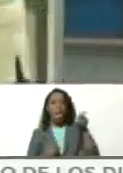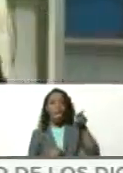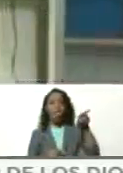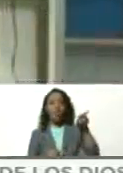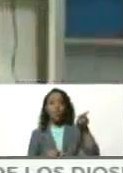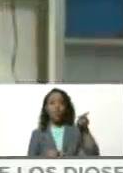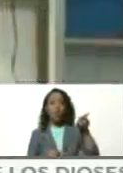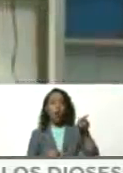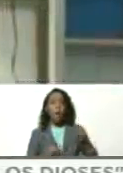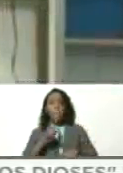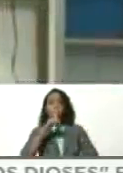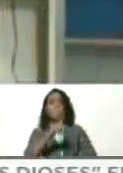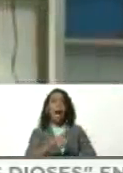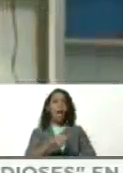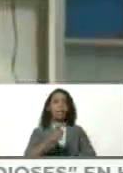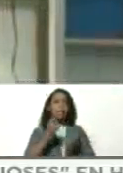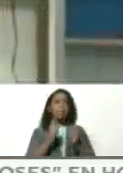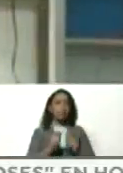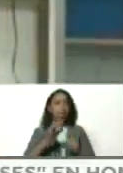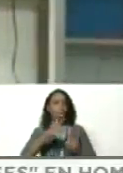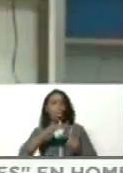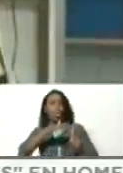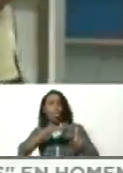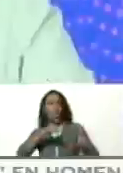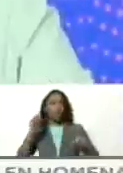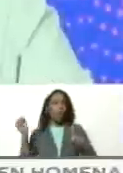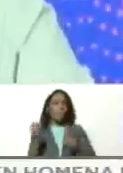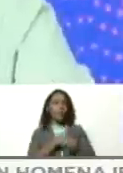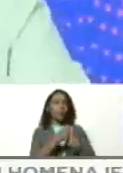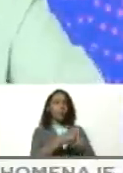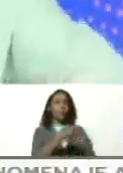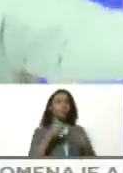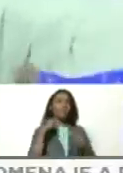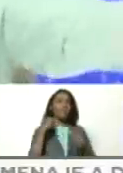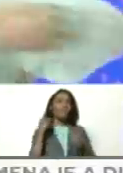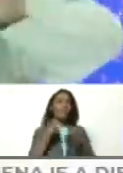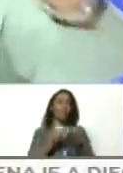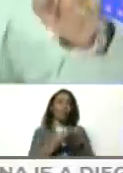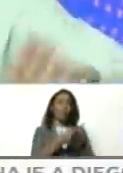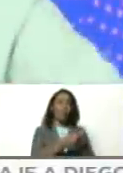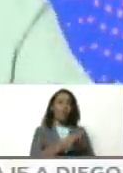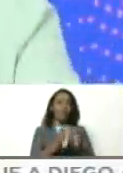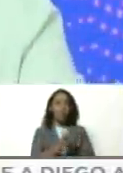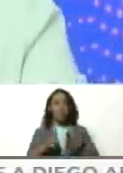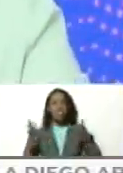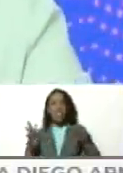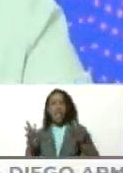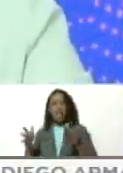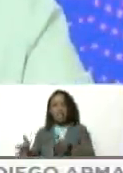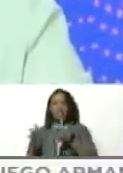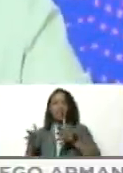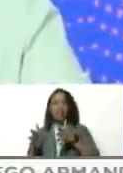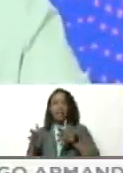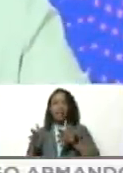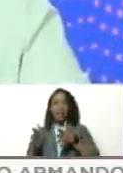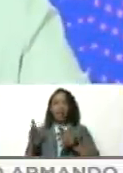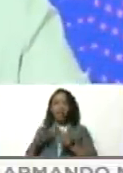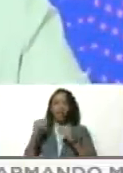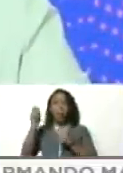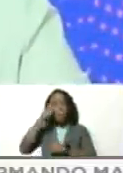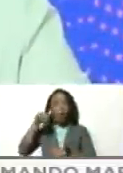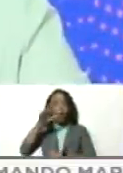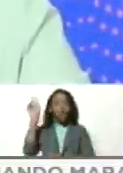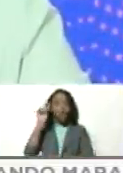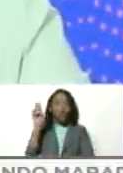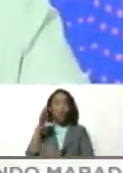con su mala intención, su perversidad, sus ataques permanentes. Un gran ganador, todo el pueblo de Venezuela, toda